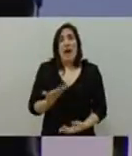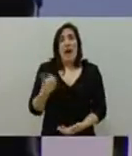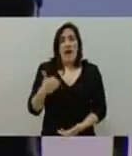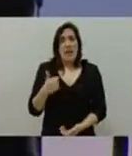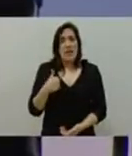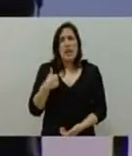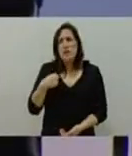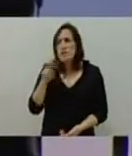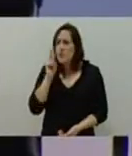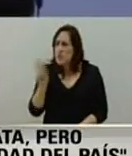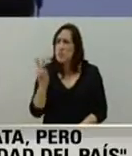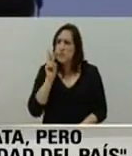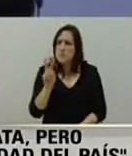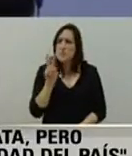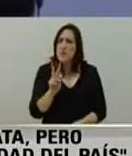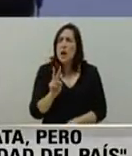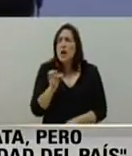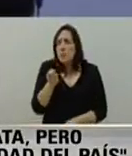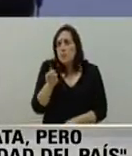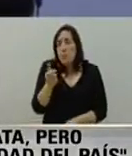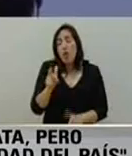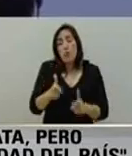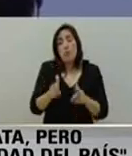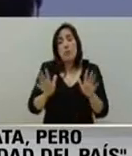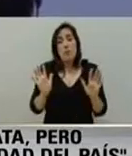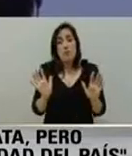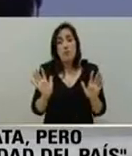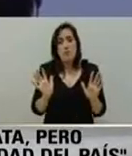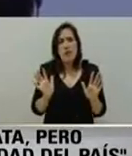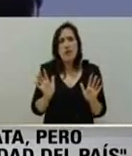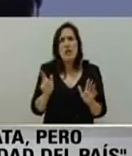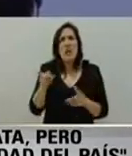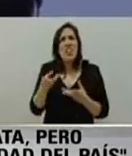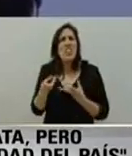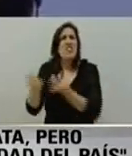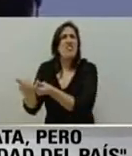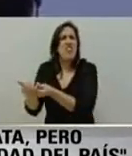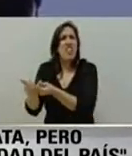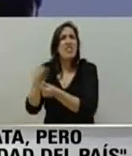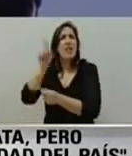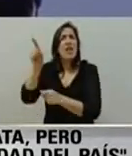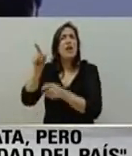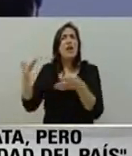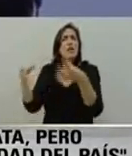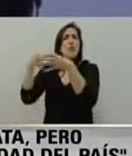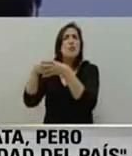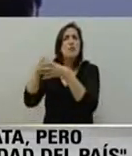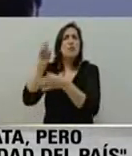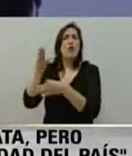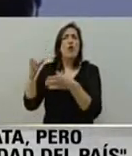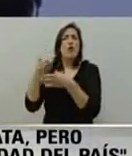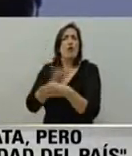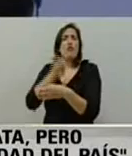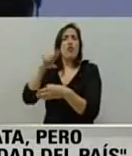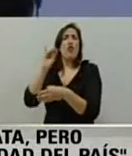He visto que algunos, muy poquitos afortunadamente, defendían a fondos buitres que violando todas las